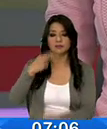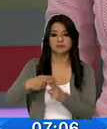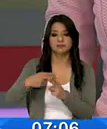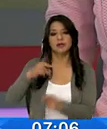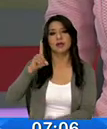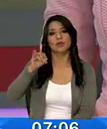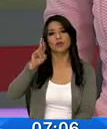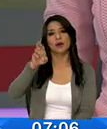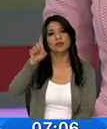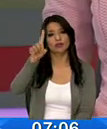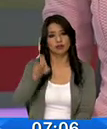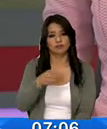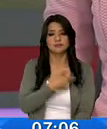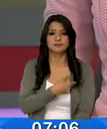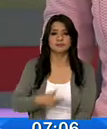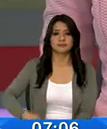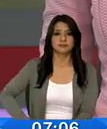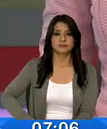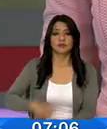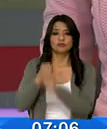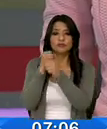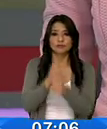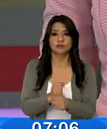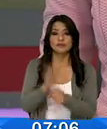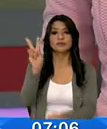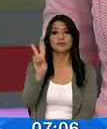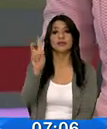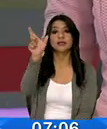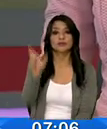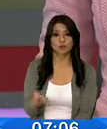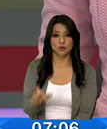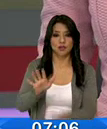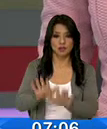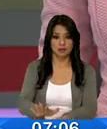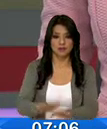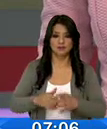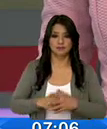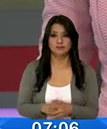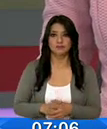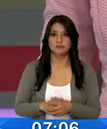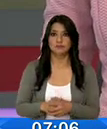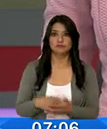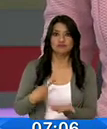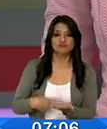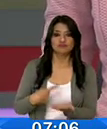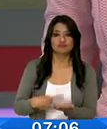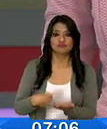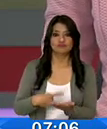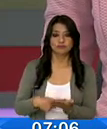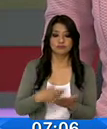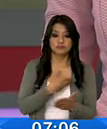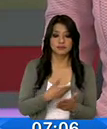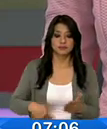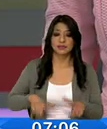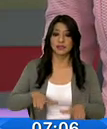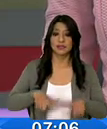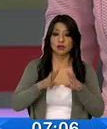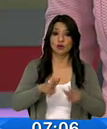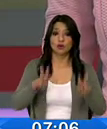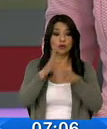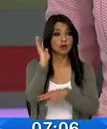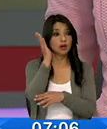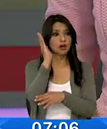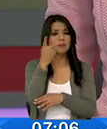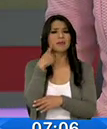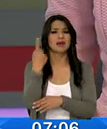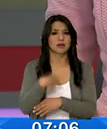Eduardo Febres Cordero, presidente de la Fundación Venezolanos en el Exterior, con quien se analizará el discurso de Lenín Moreno en Naciones Unidas para